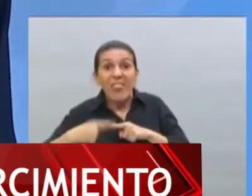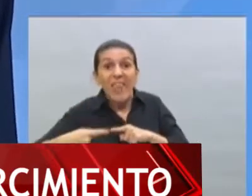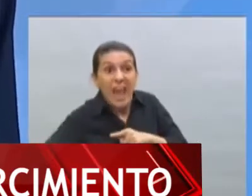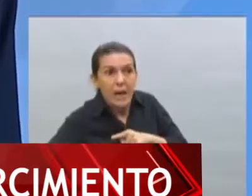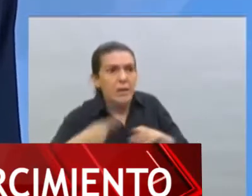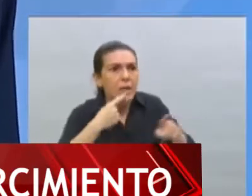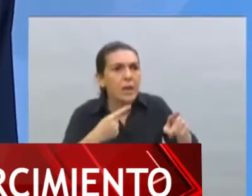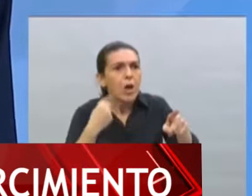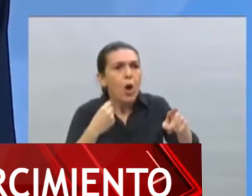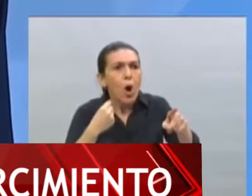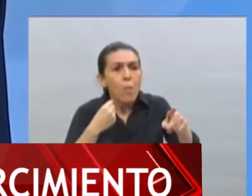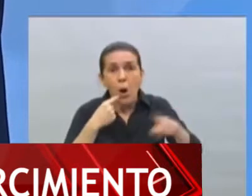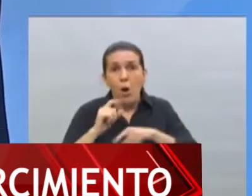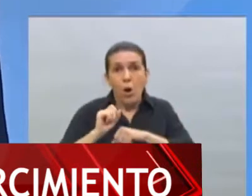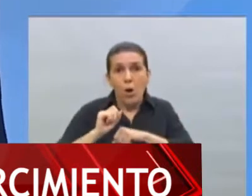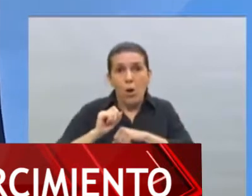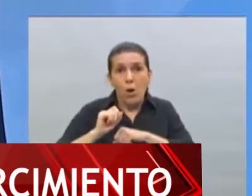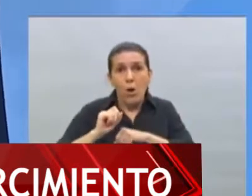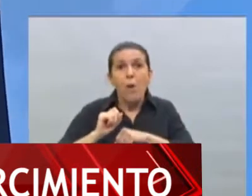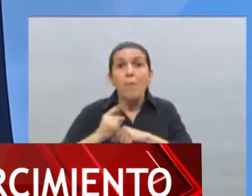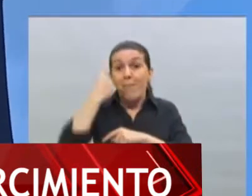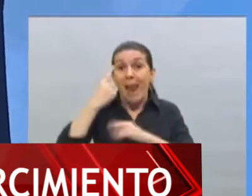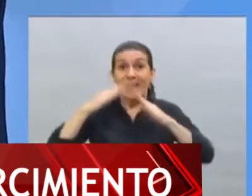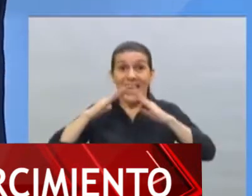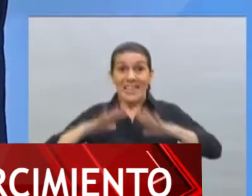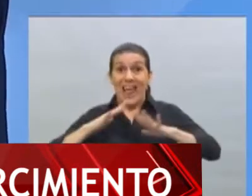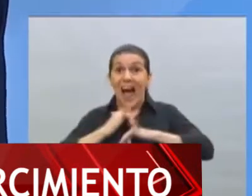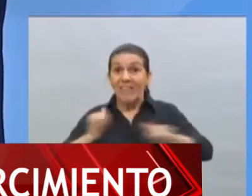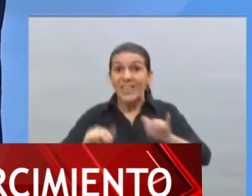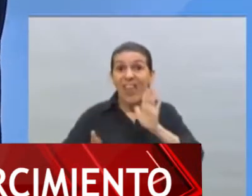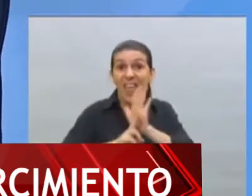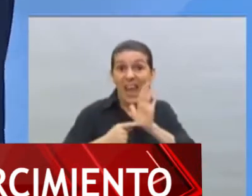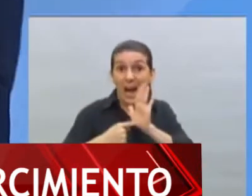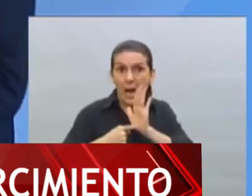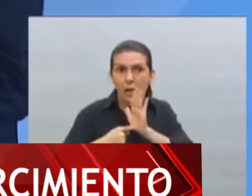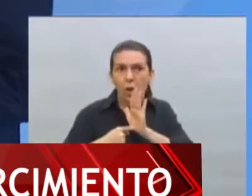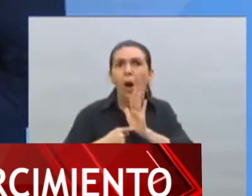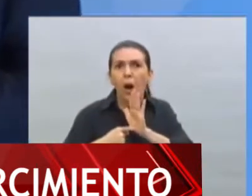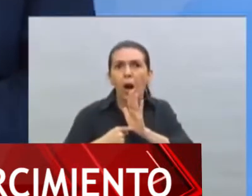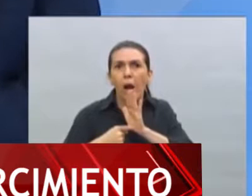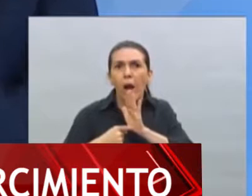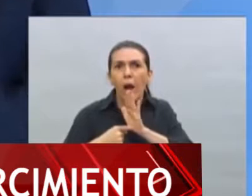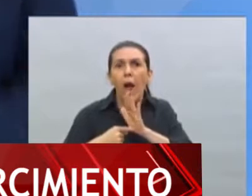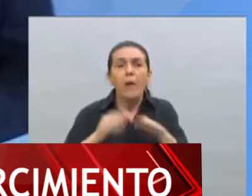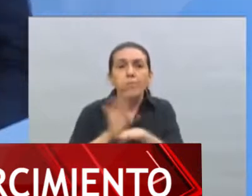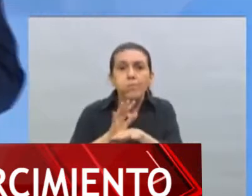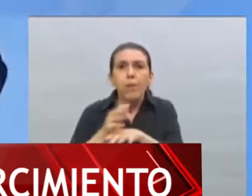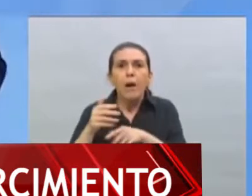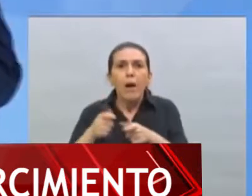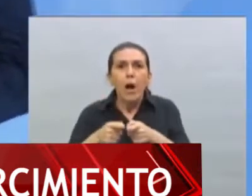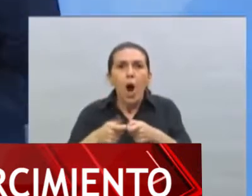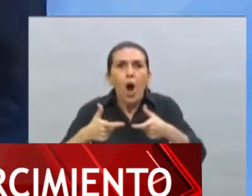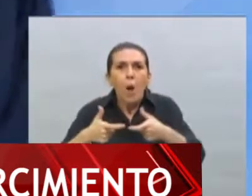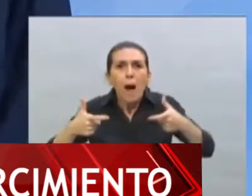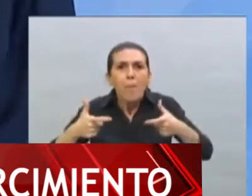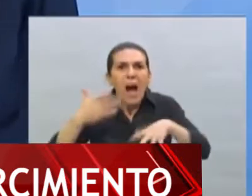obligatoria. La Nación oficializó anoche, a través del decreto de necesidad de urgencia, que la cuarentena obligatoria se extenderá hasta el